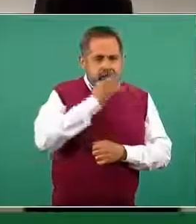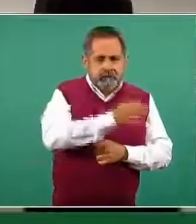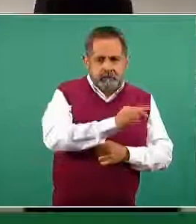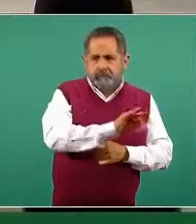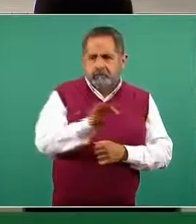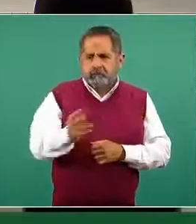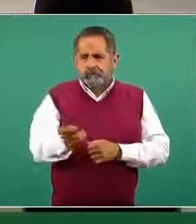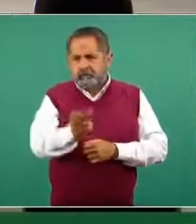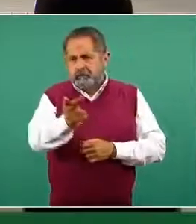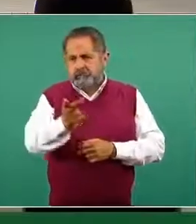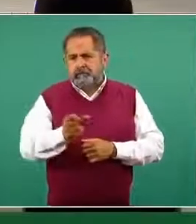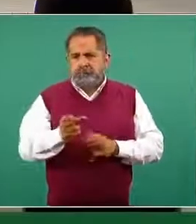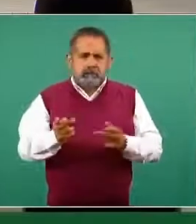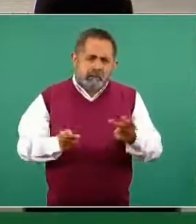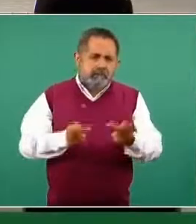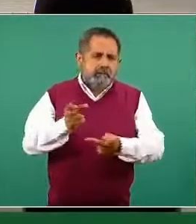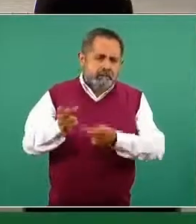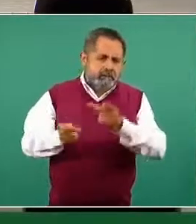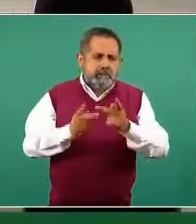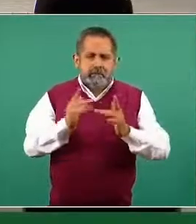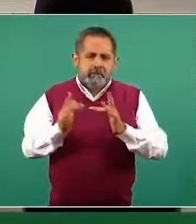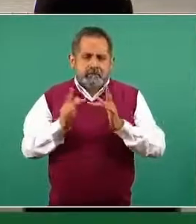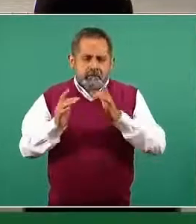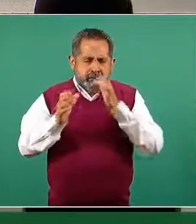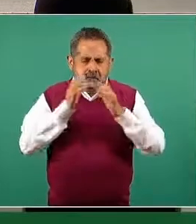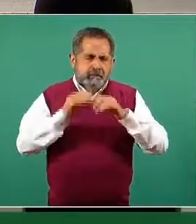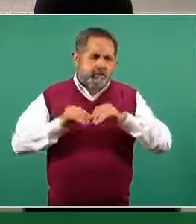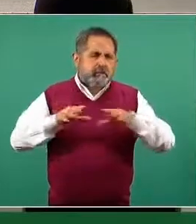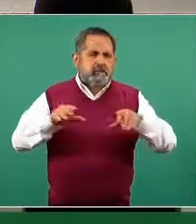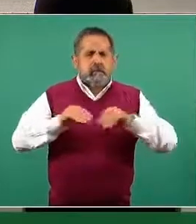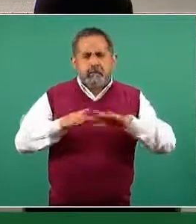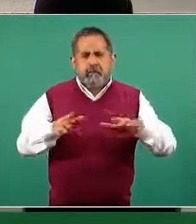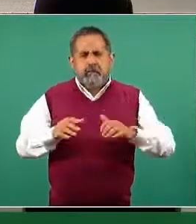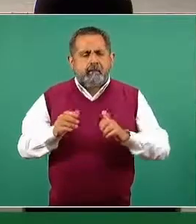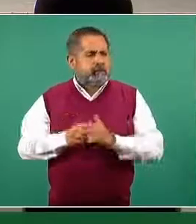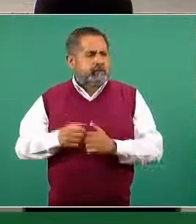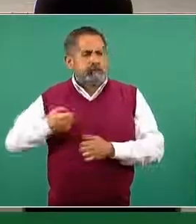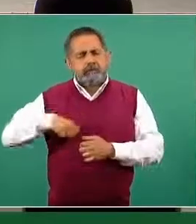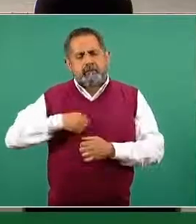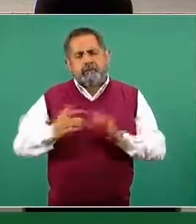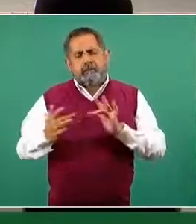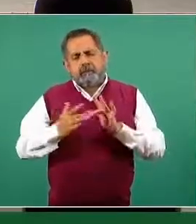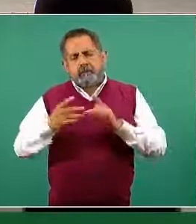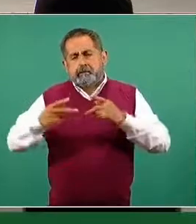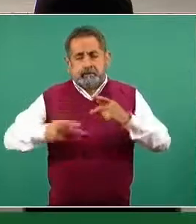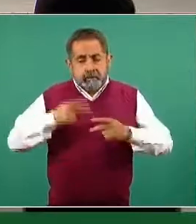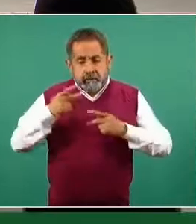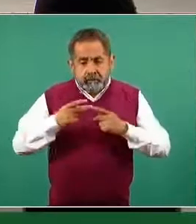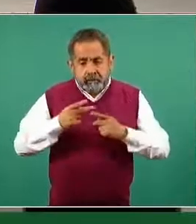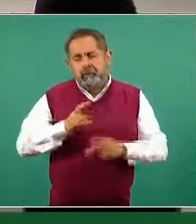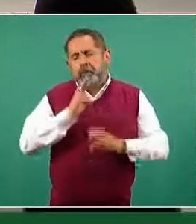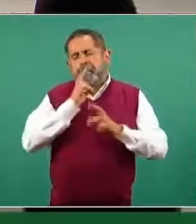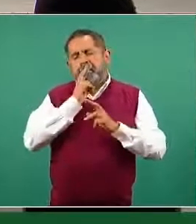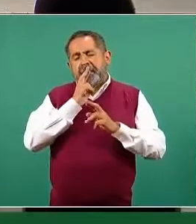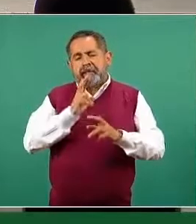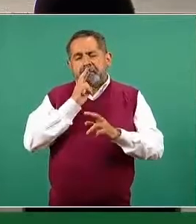de comunicación se comunican, valga la redundancia, con nosotros estas dudas que también pudiera tener